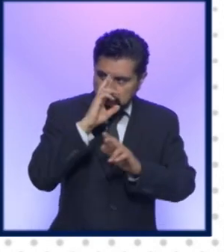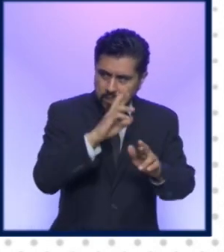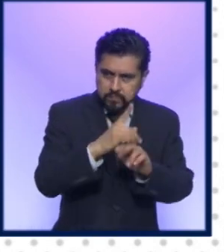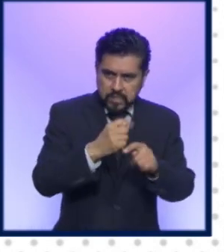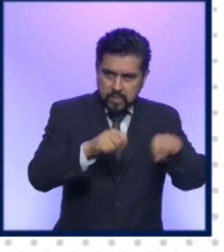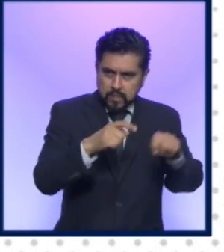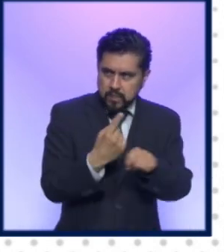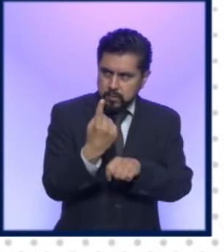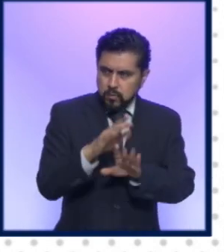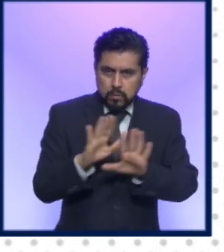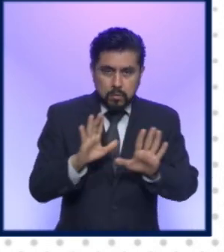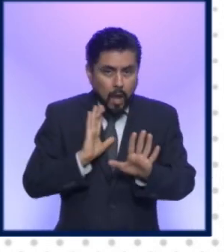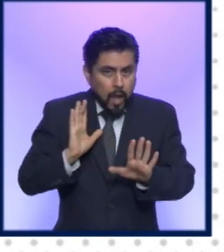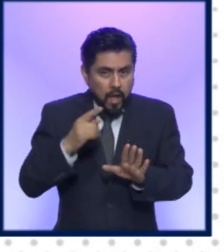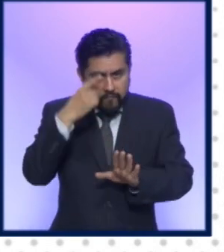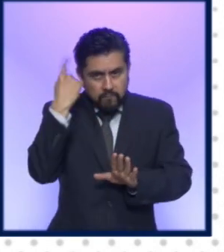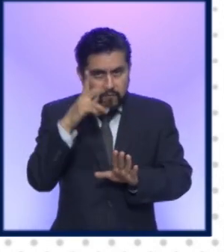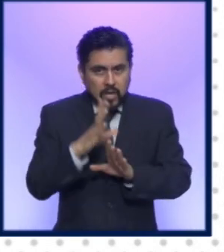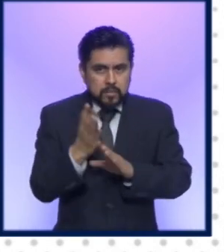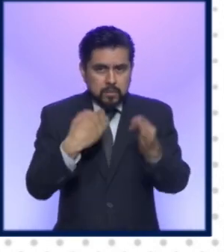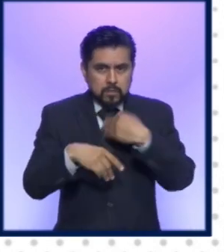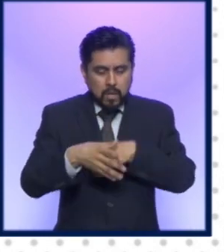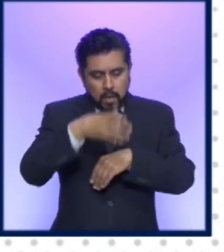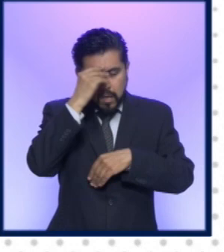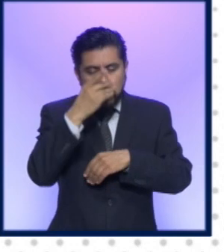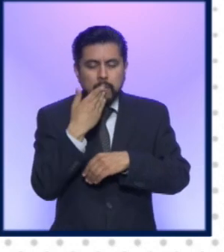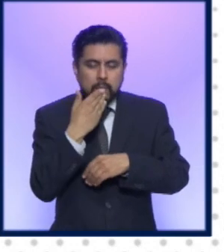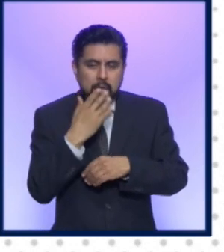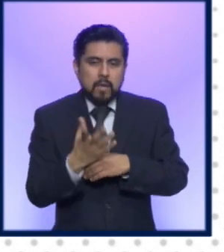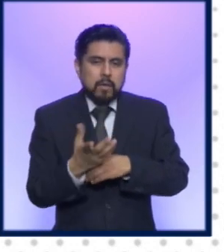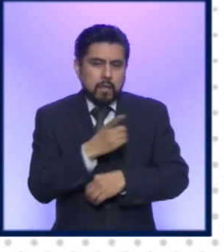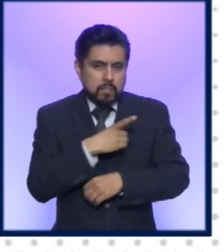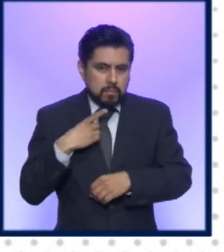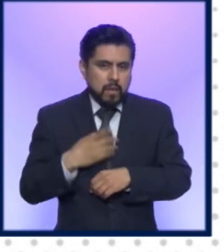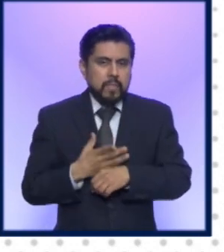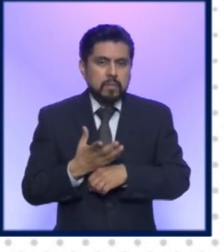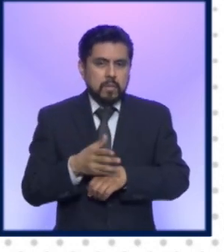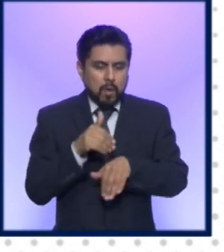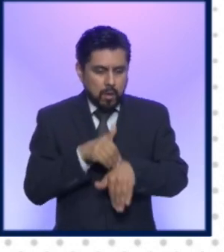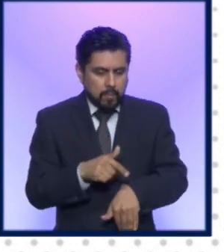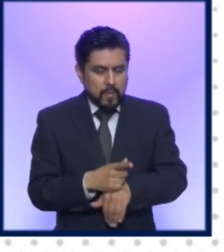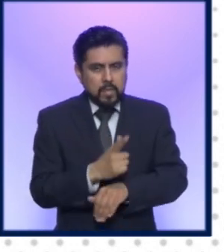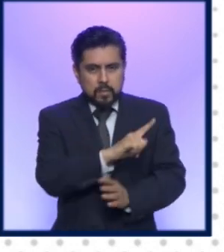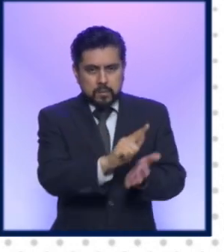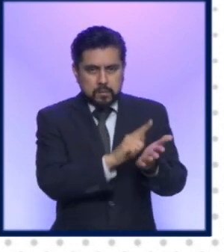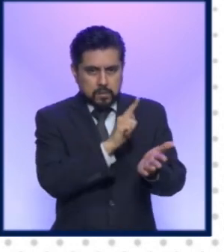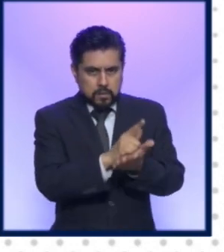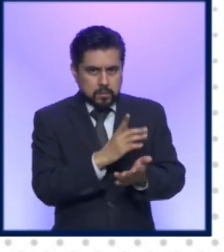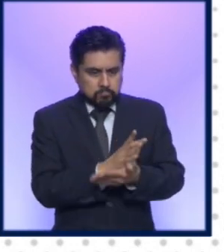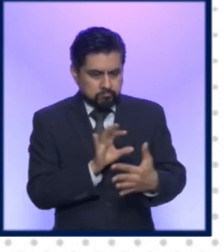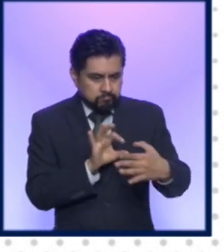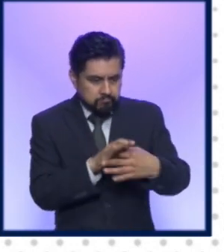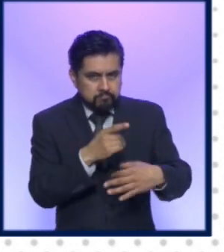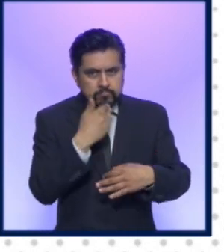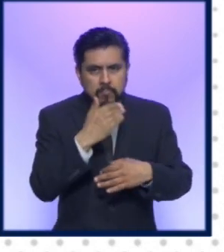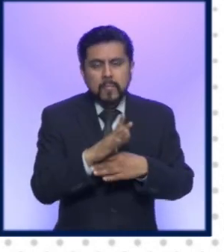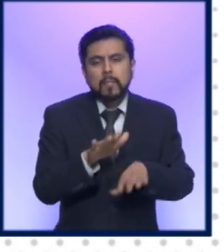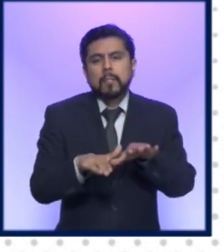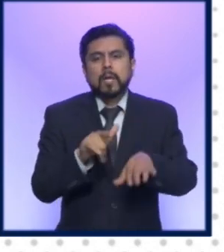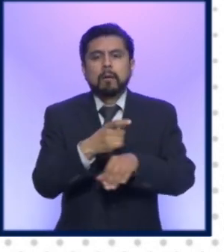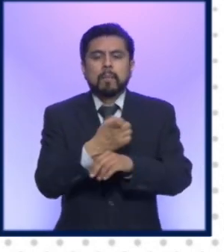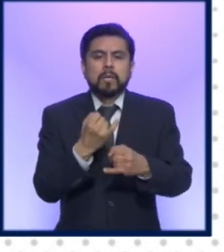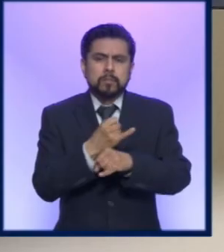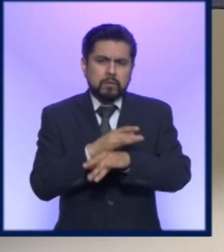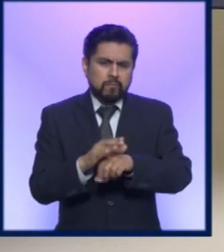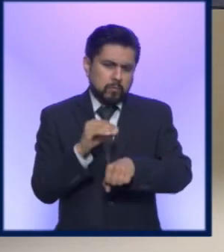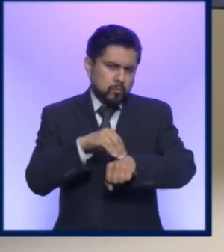decir que cumplan con las obligaciones Con los deberes previstos en las leyes electorales y que en su caso Bueno pues cumplan con estos